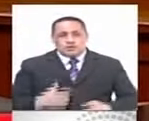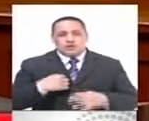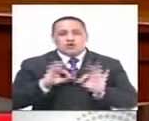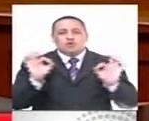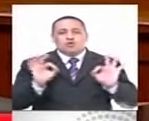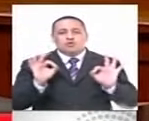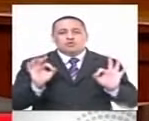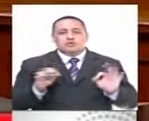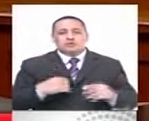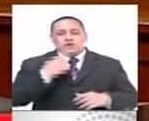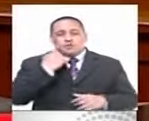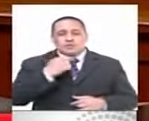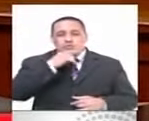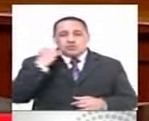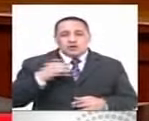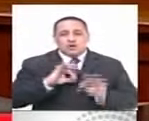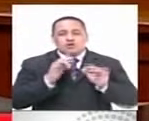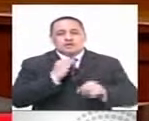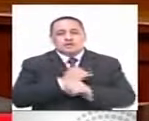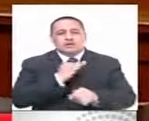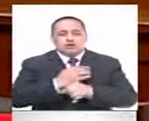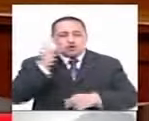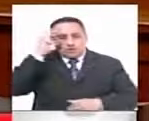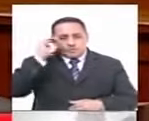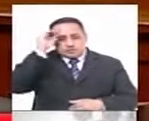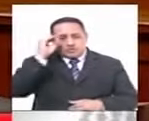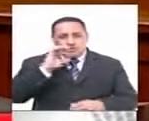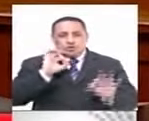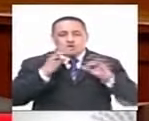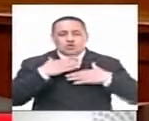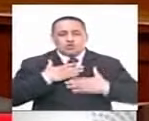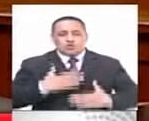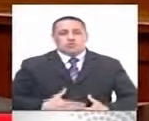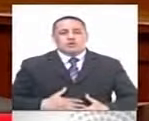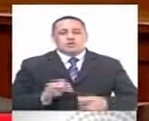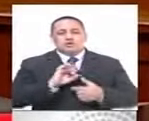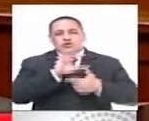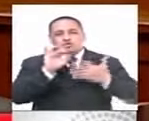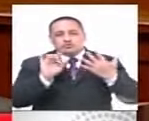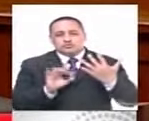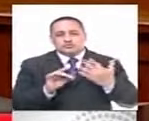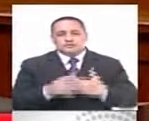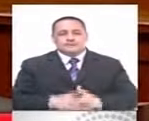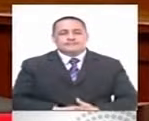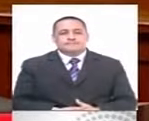de género, religión, opinión y condición física y otras.